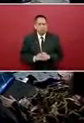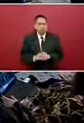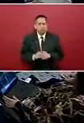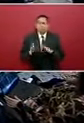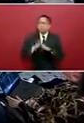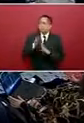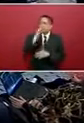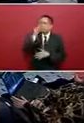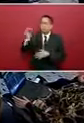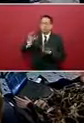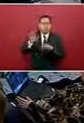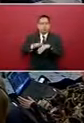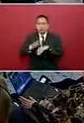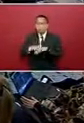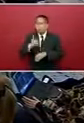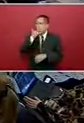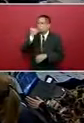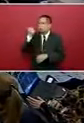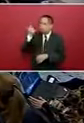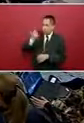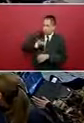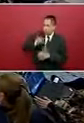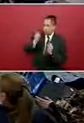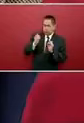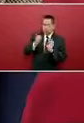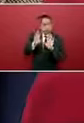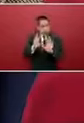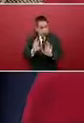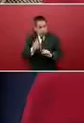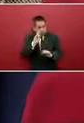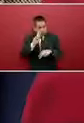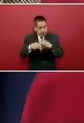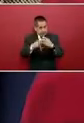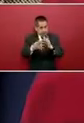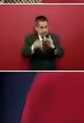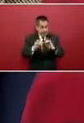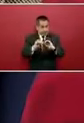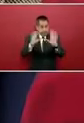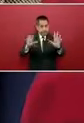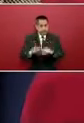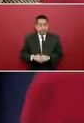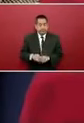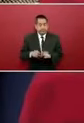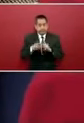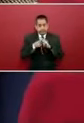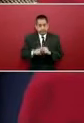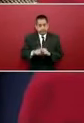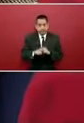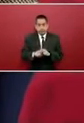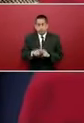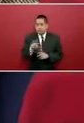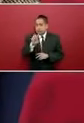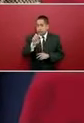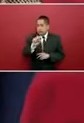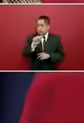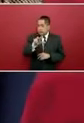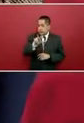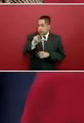informa de que no ha recibido el apoyo. También quiero aclarar que es a partir de los 68